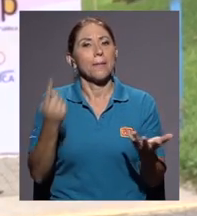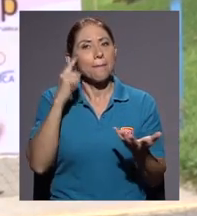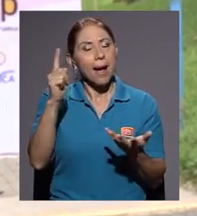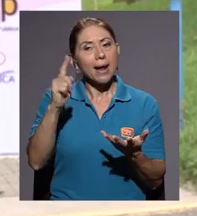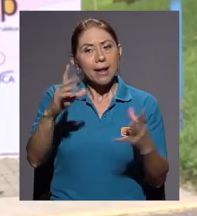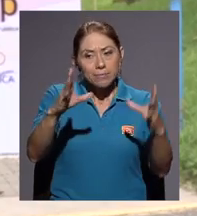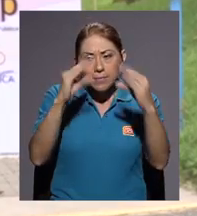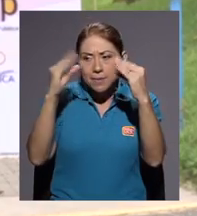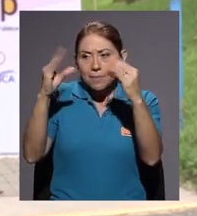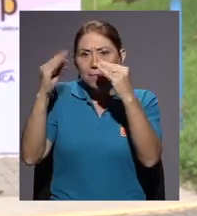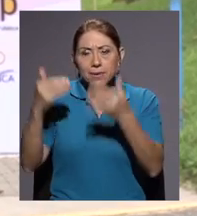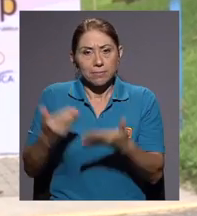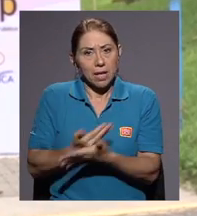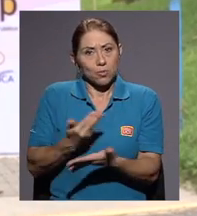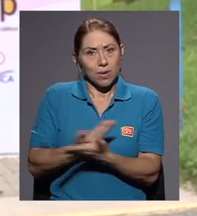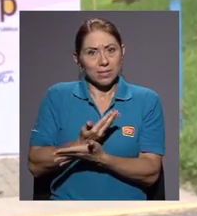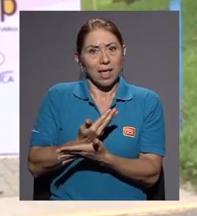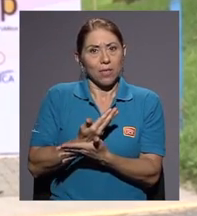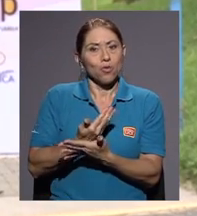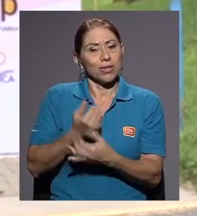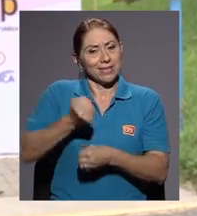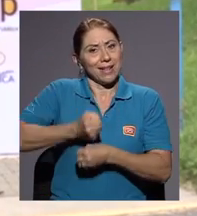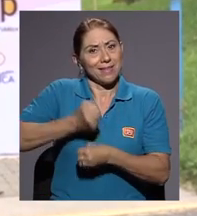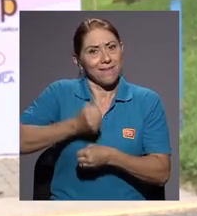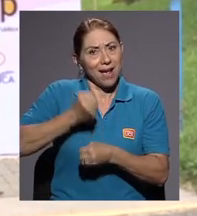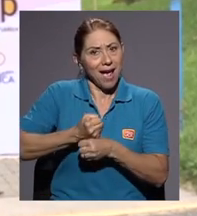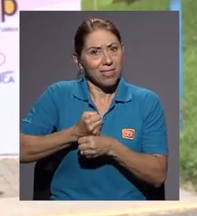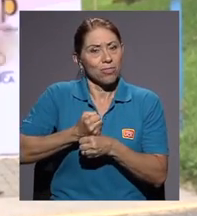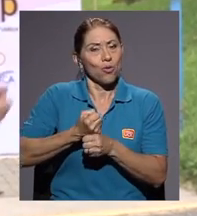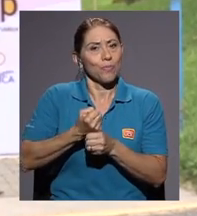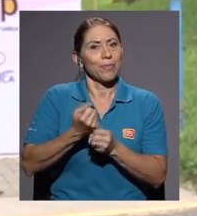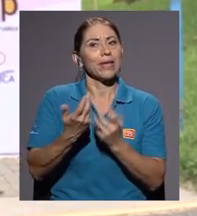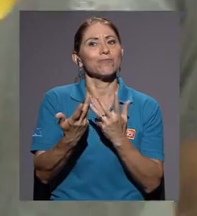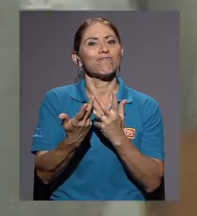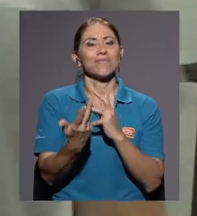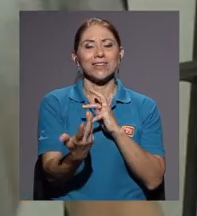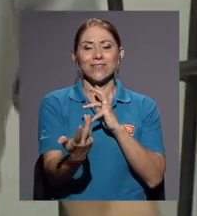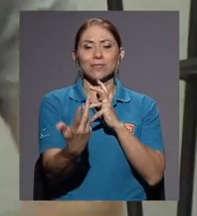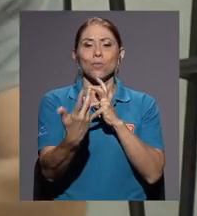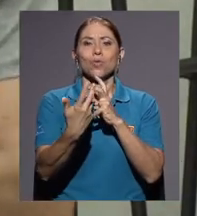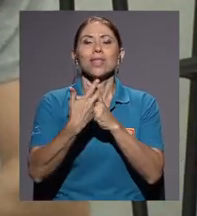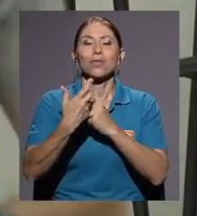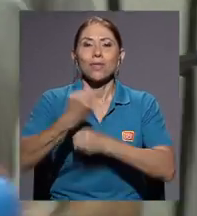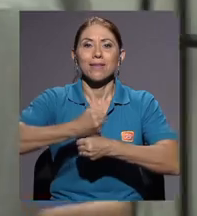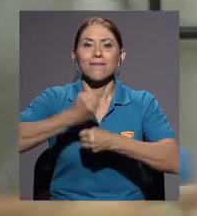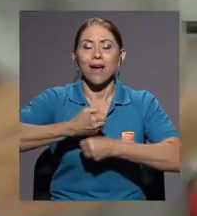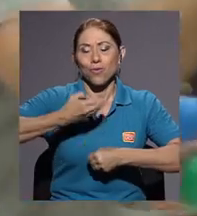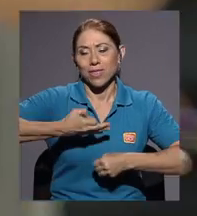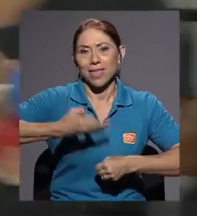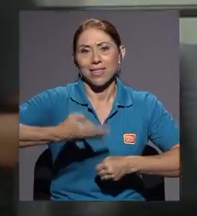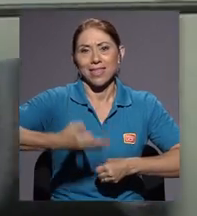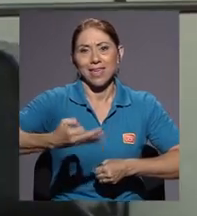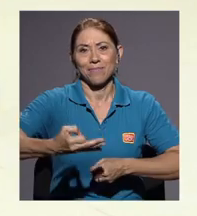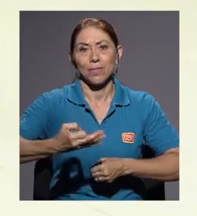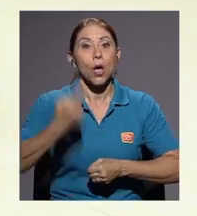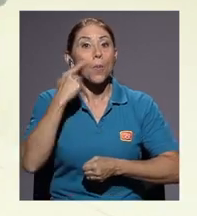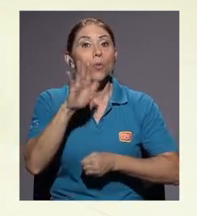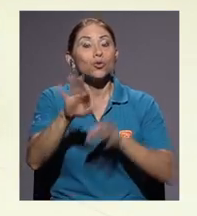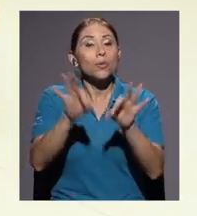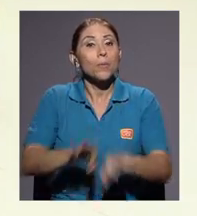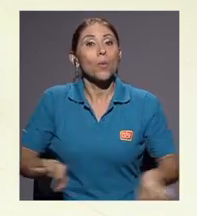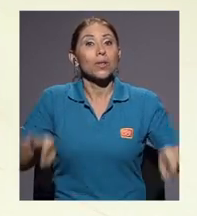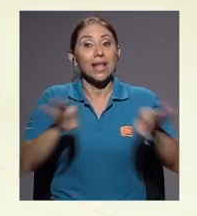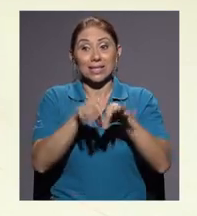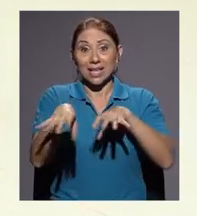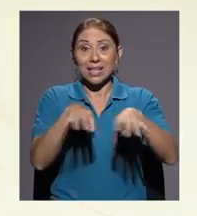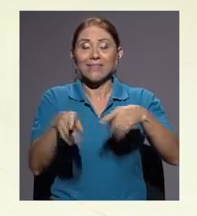actualizado y estar trabajando, pero más respondiendo a lo que se trabaja el día a día. Por su relevancia, esta actividad fue declarada de